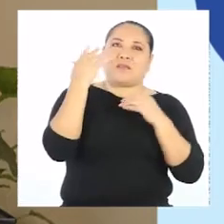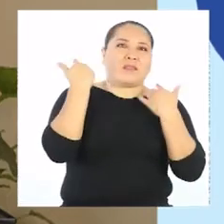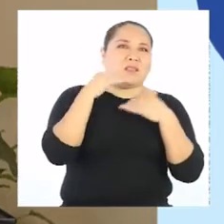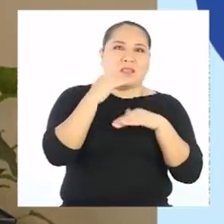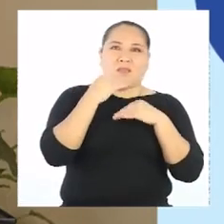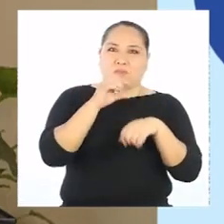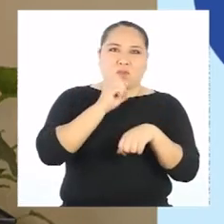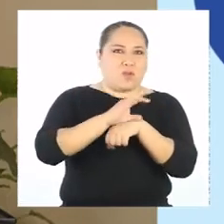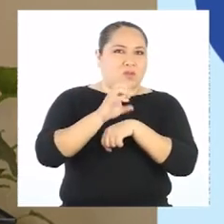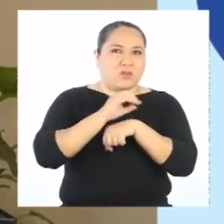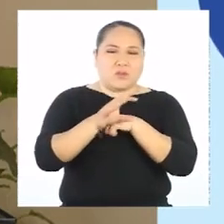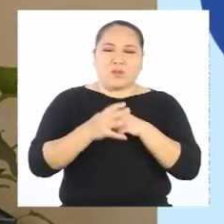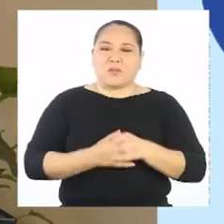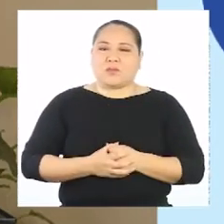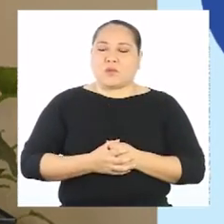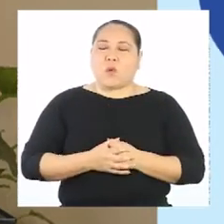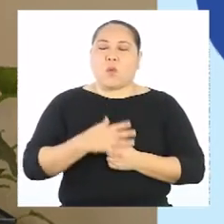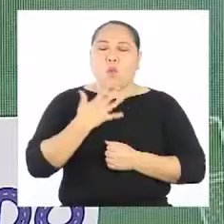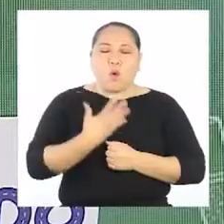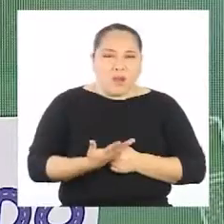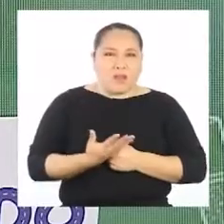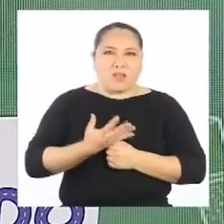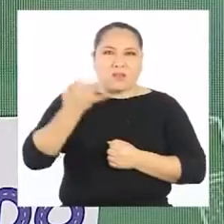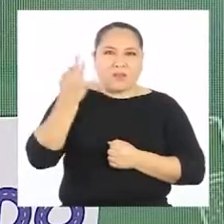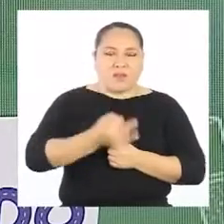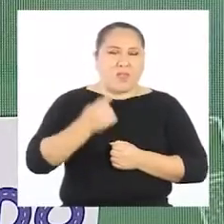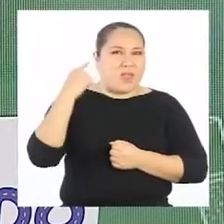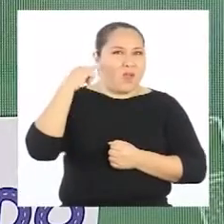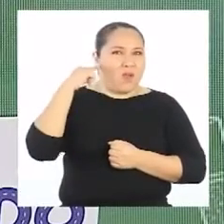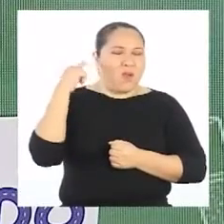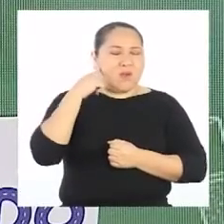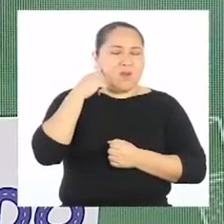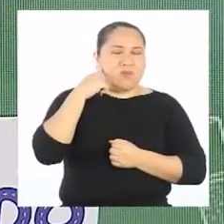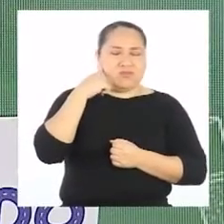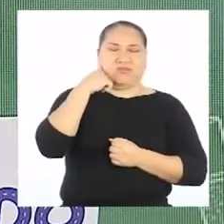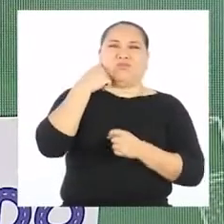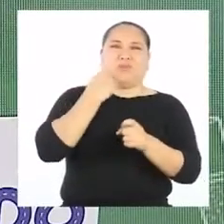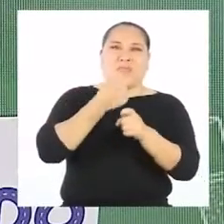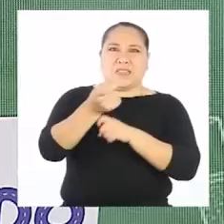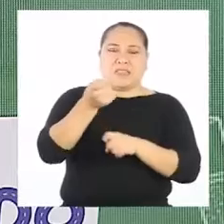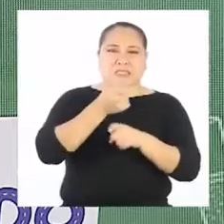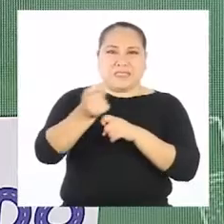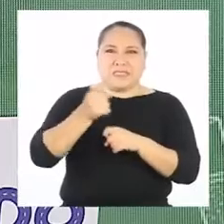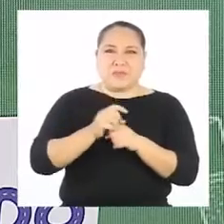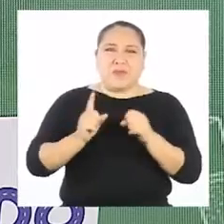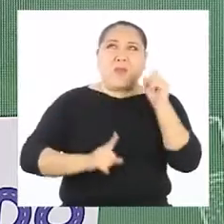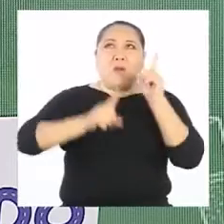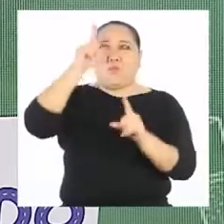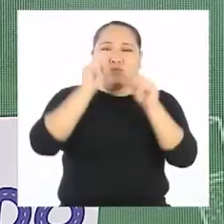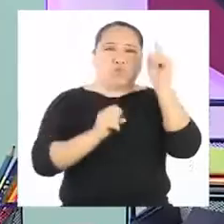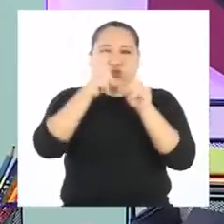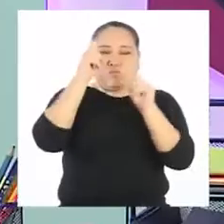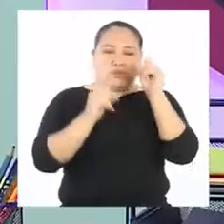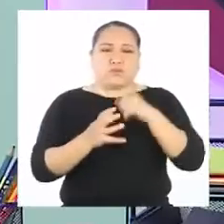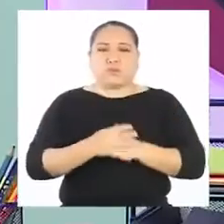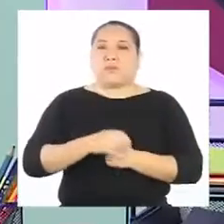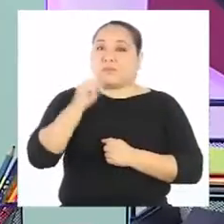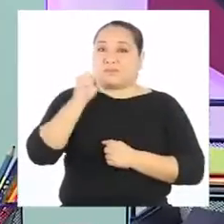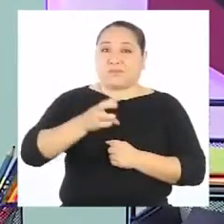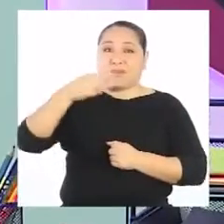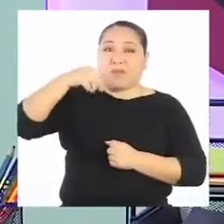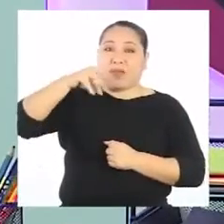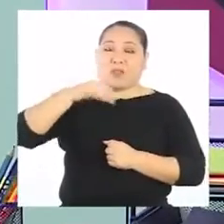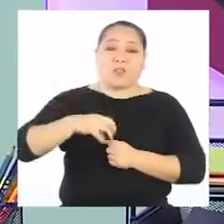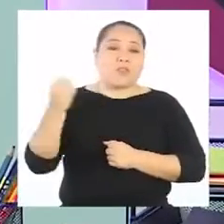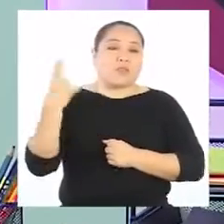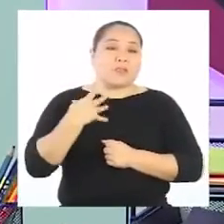más del límite recomendado. ¡Wow! Realmente nuestros oídos se ven dañados con la pirotecnia. Así es,